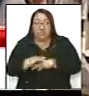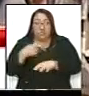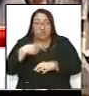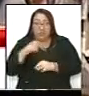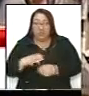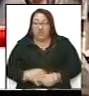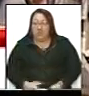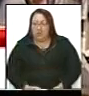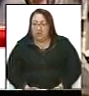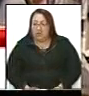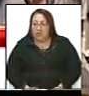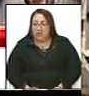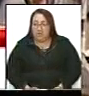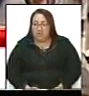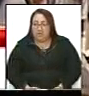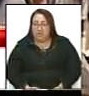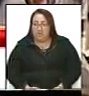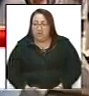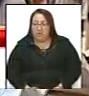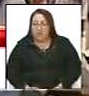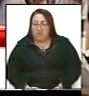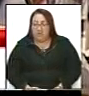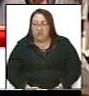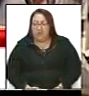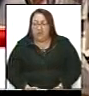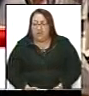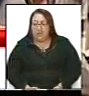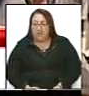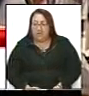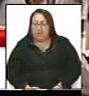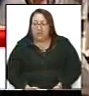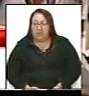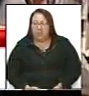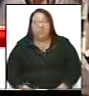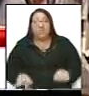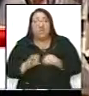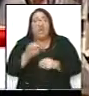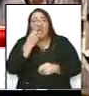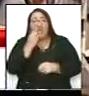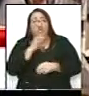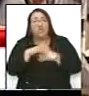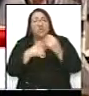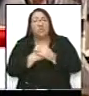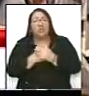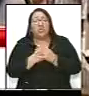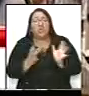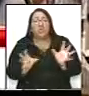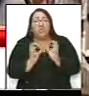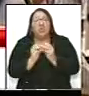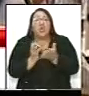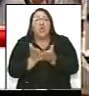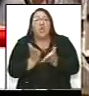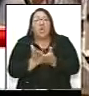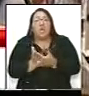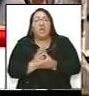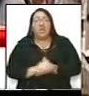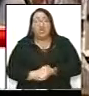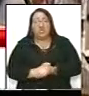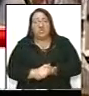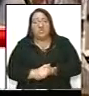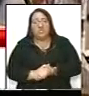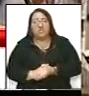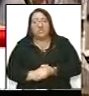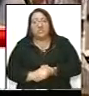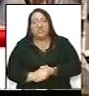Social, porque es el responsable de la distribución de la alimentación prevista para la complementación de los colegios de jornada escolar